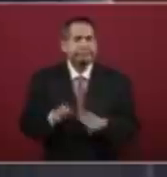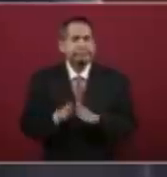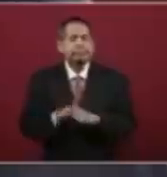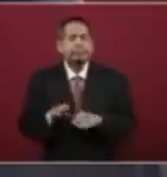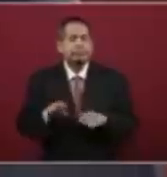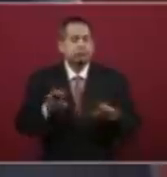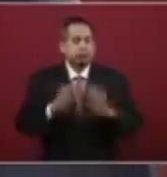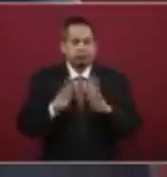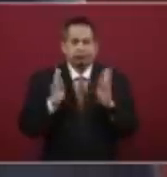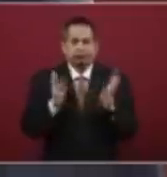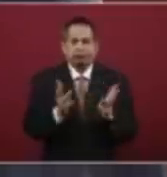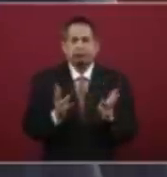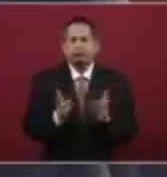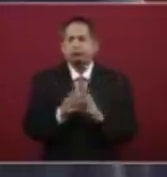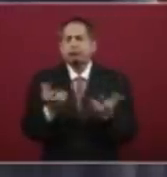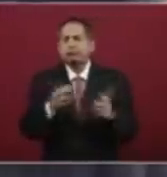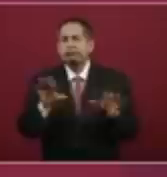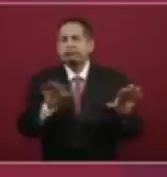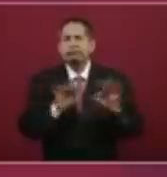¿Cómo se integró